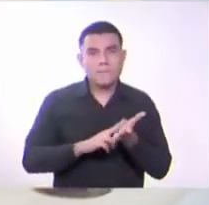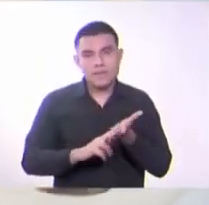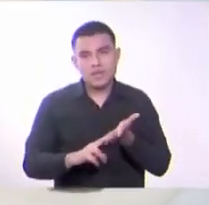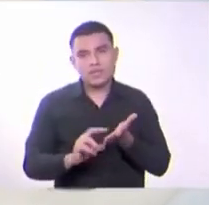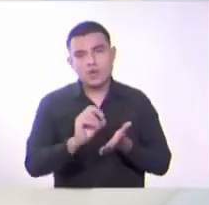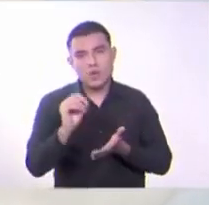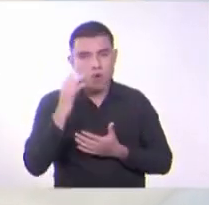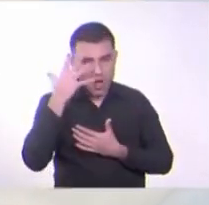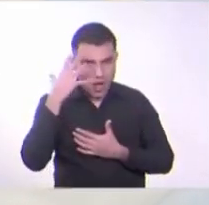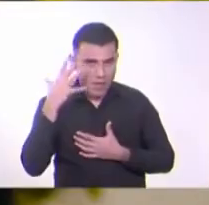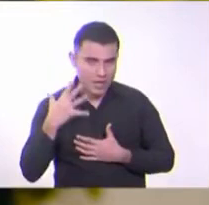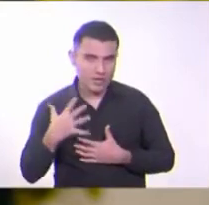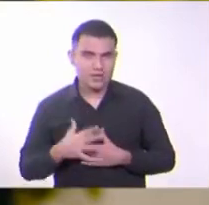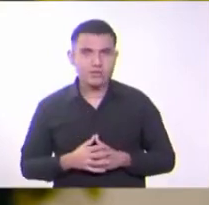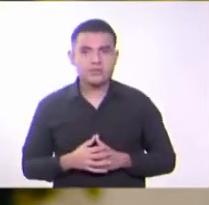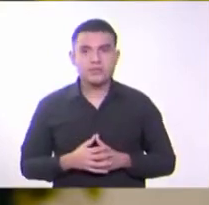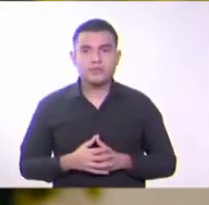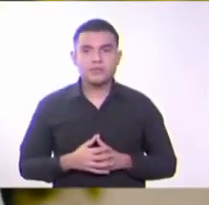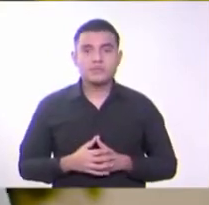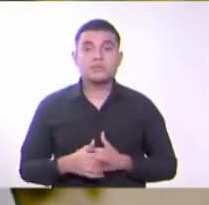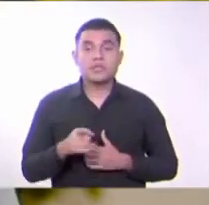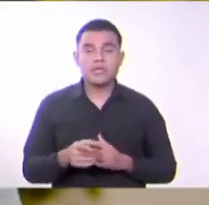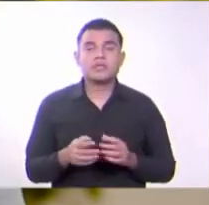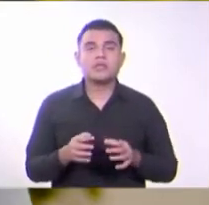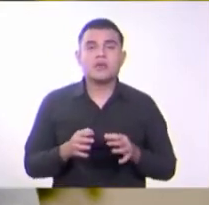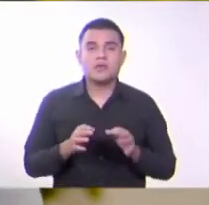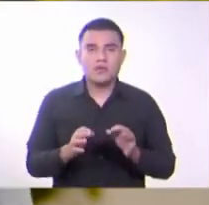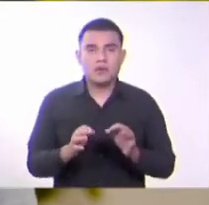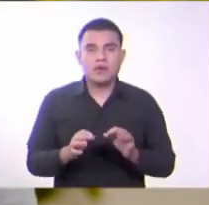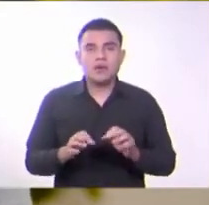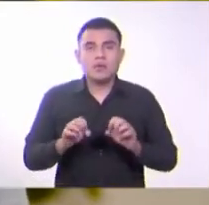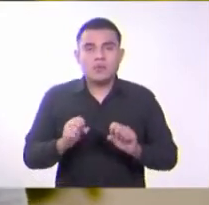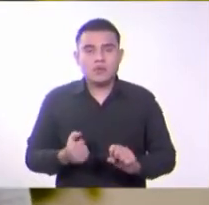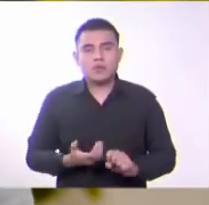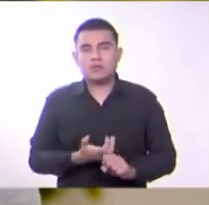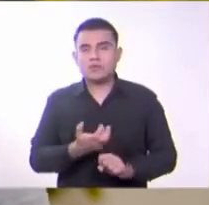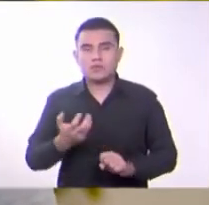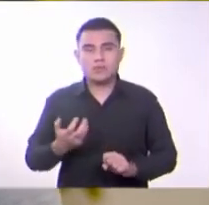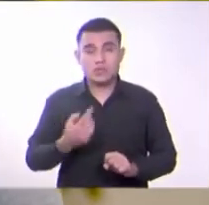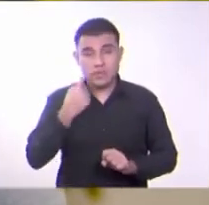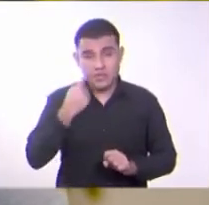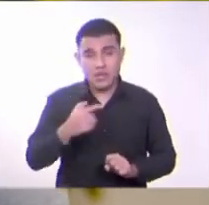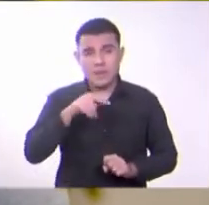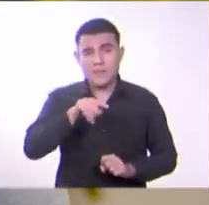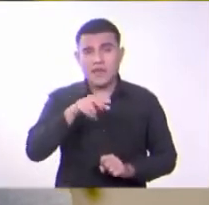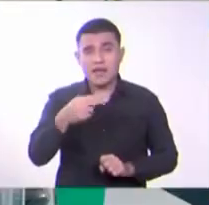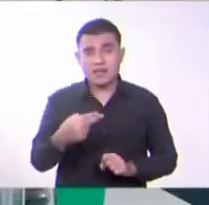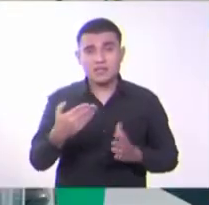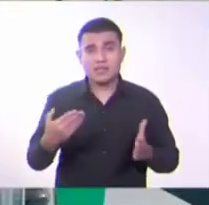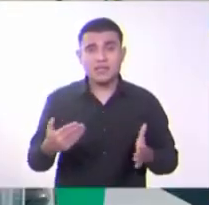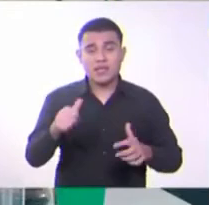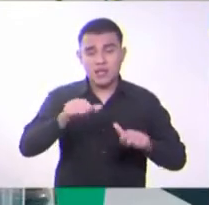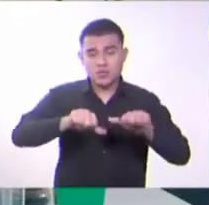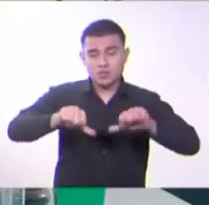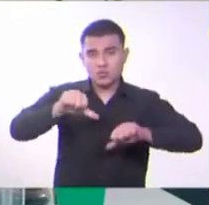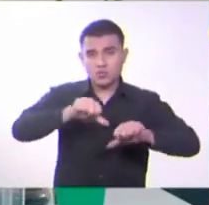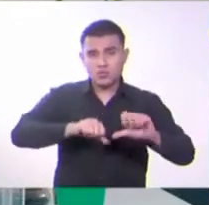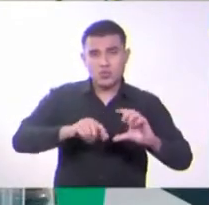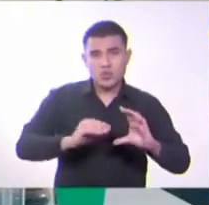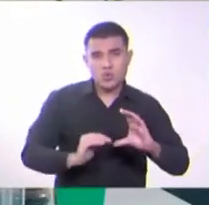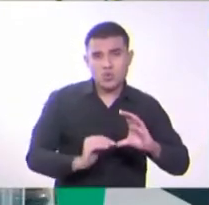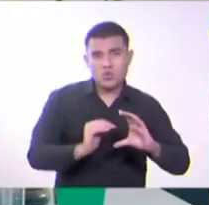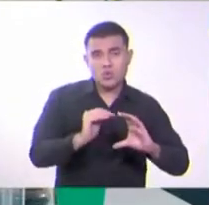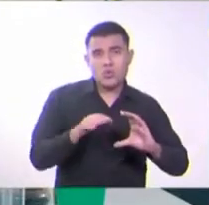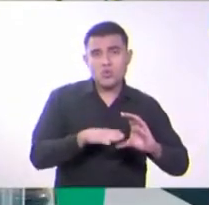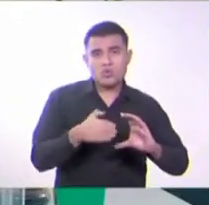amarillos. De esta manera podemos determinar el pH de las sustancias utilizando un